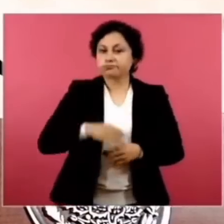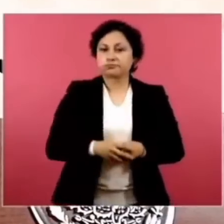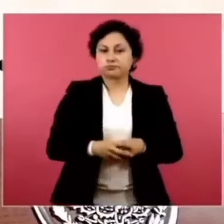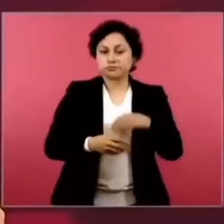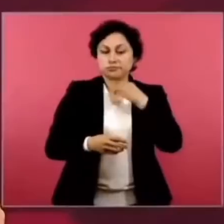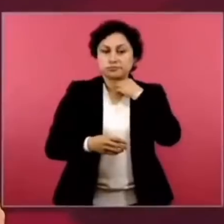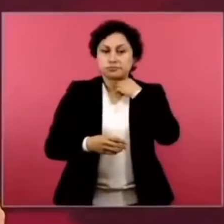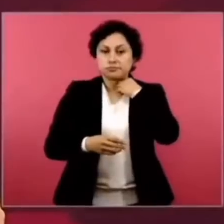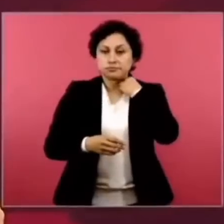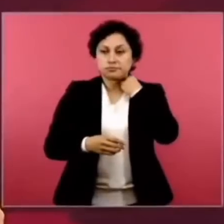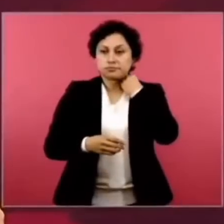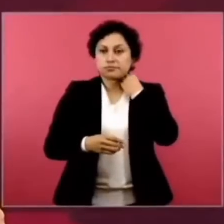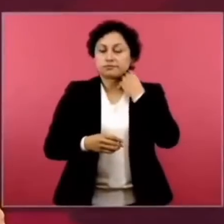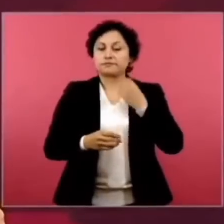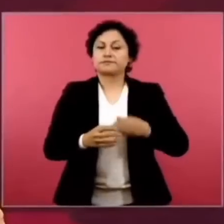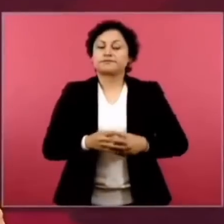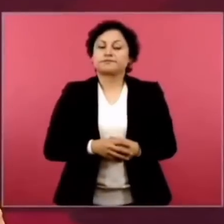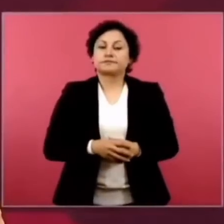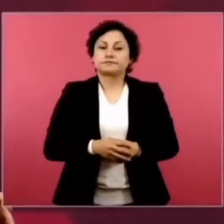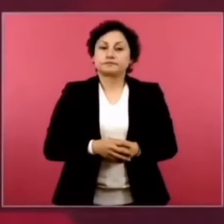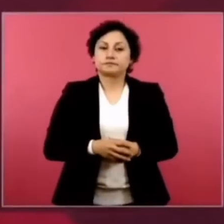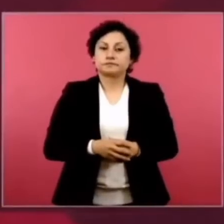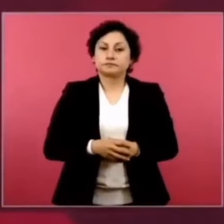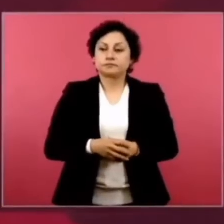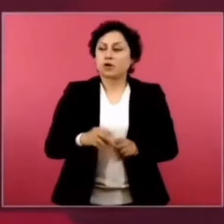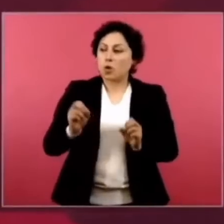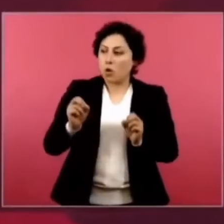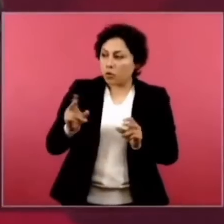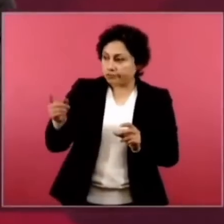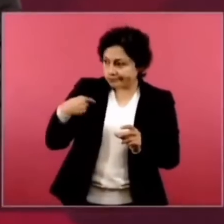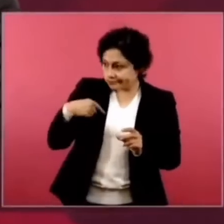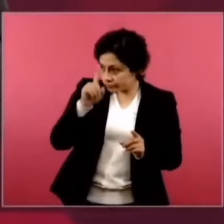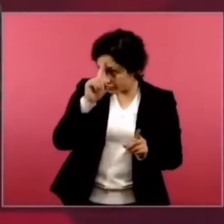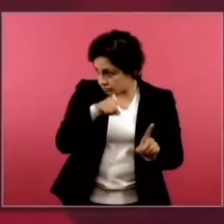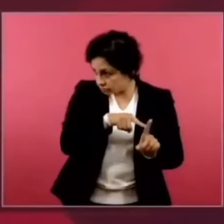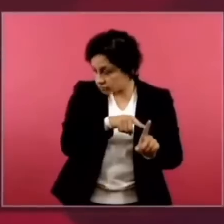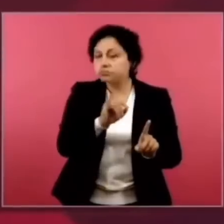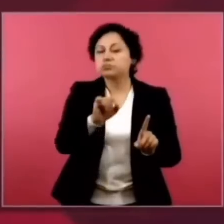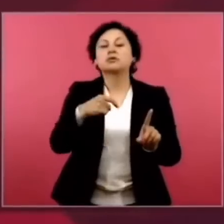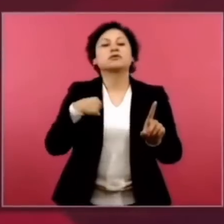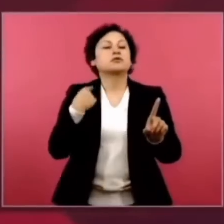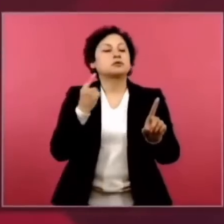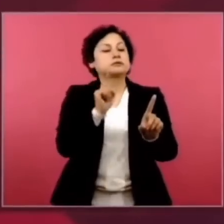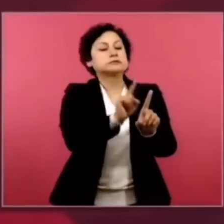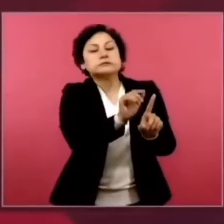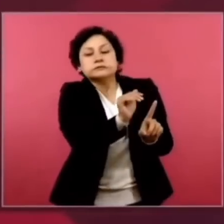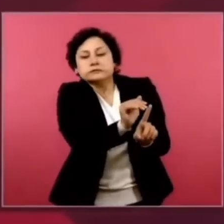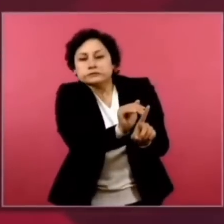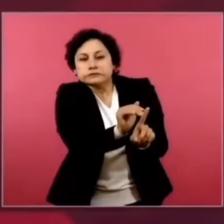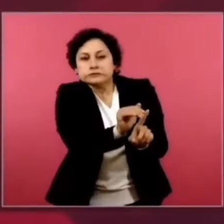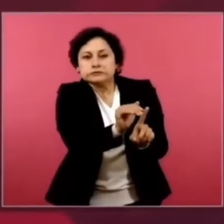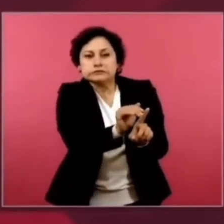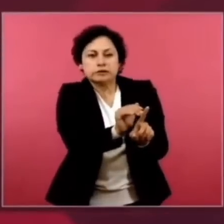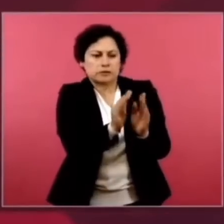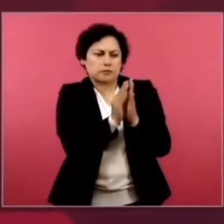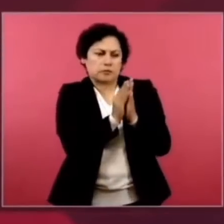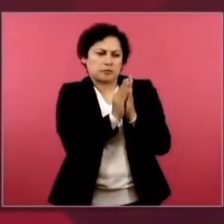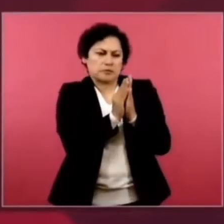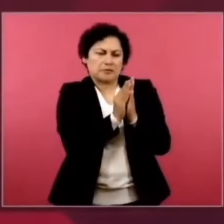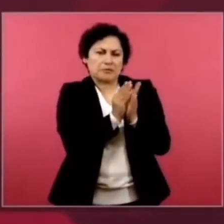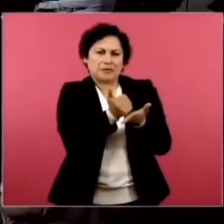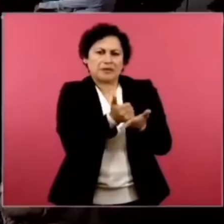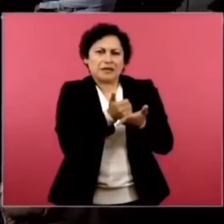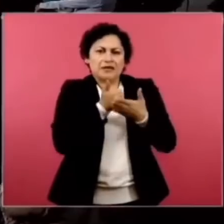y le pedí que nos hiciera un mensaje de 30, 40